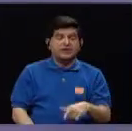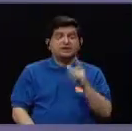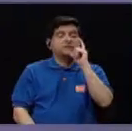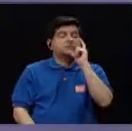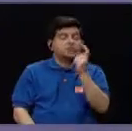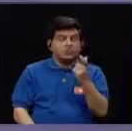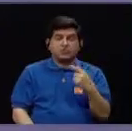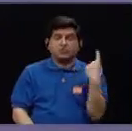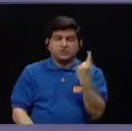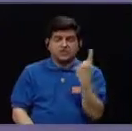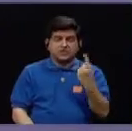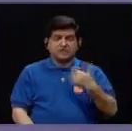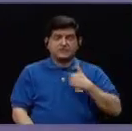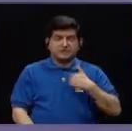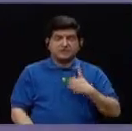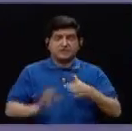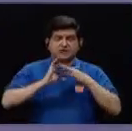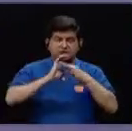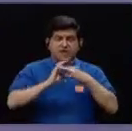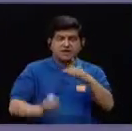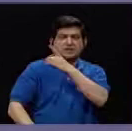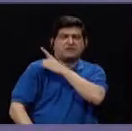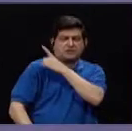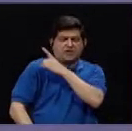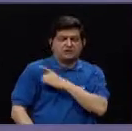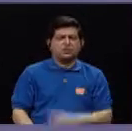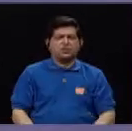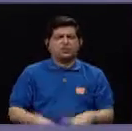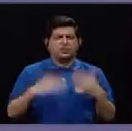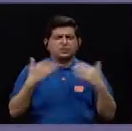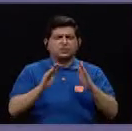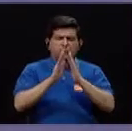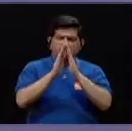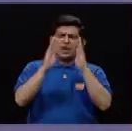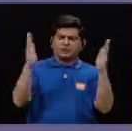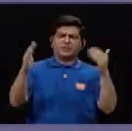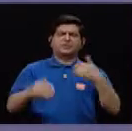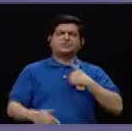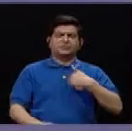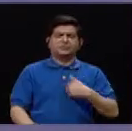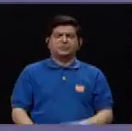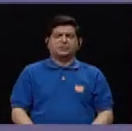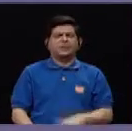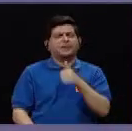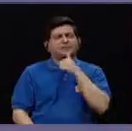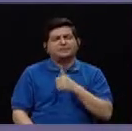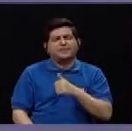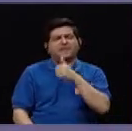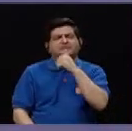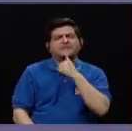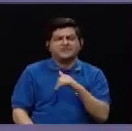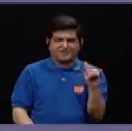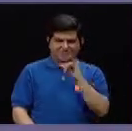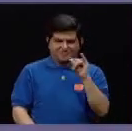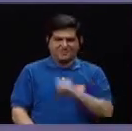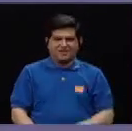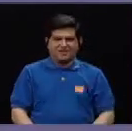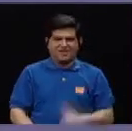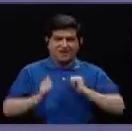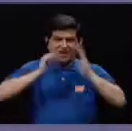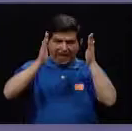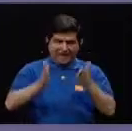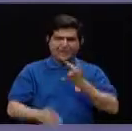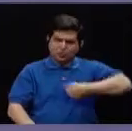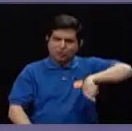por dicha, siempre he estado de la mano de directores como con mucha apertura y mucha paciencia también, porque